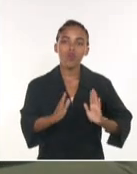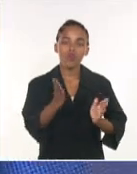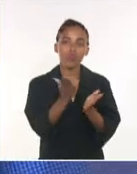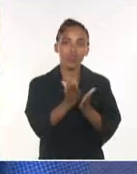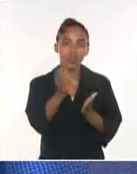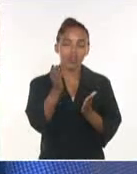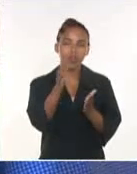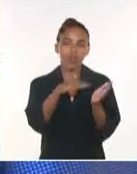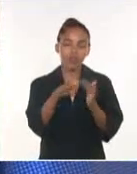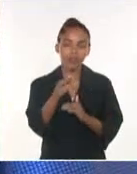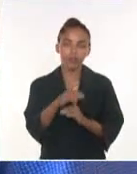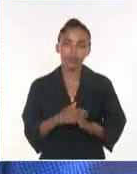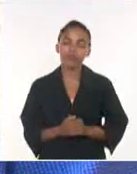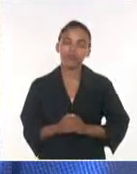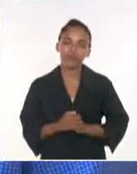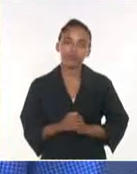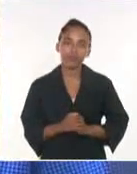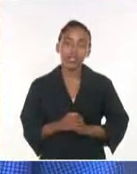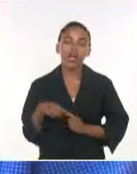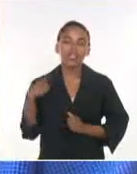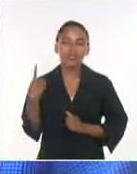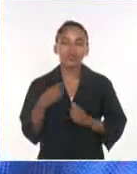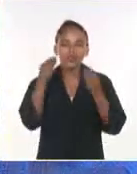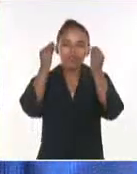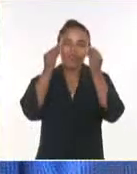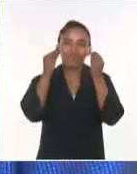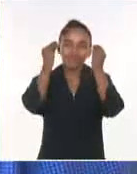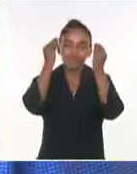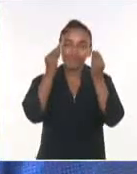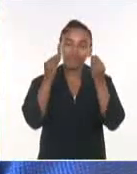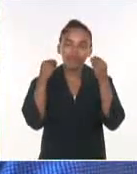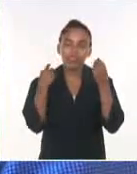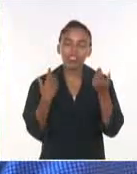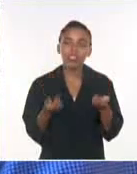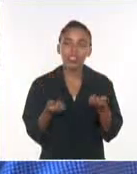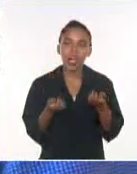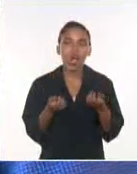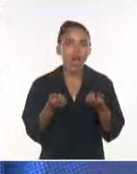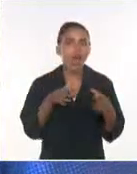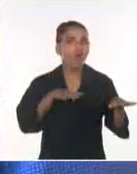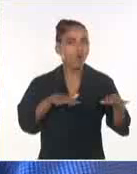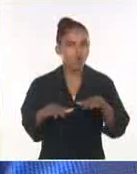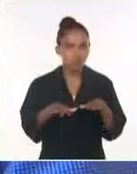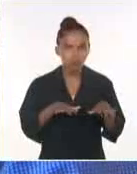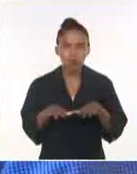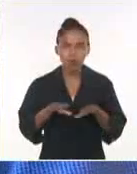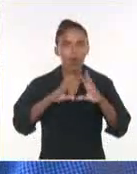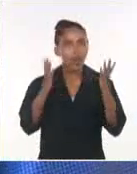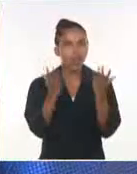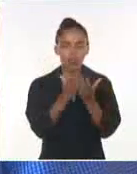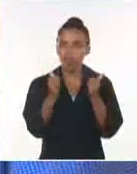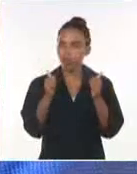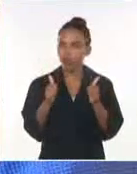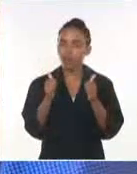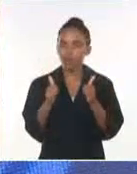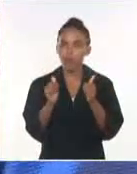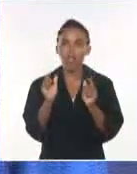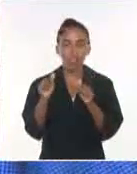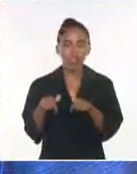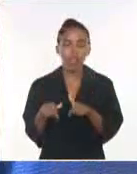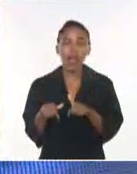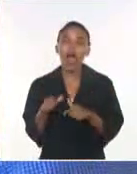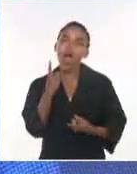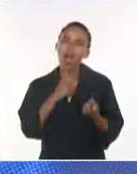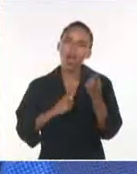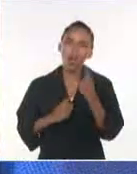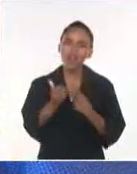Tenemos la percepción de que existen las condiciones para iniciar el nuevo curso escolar, aunque realmente existen dificultades relacionadas, como